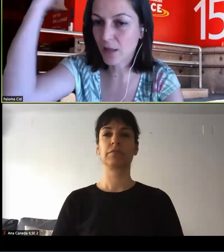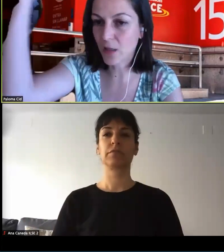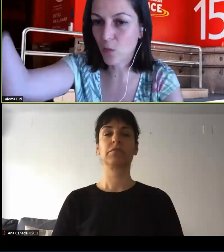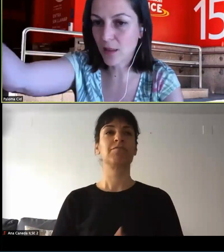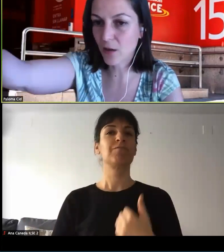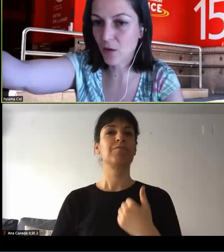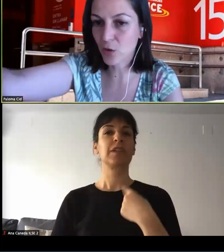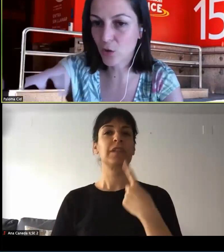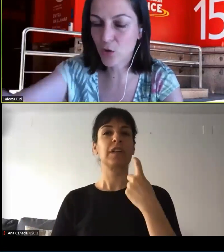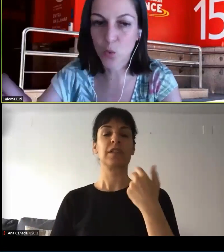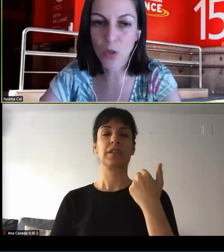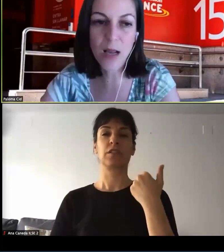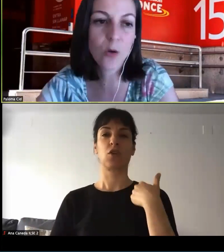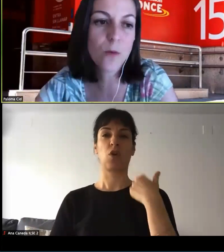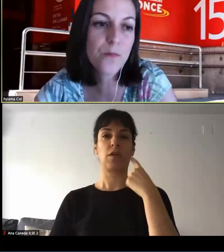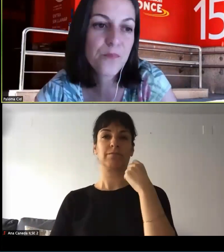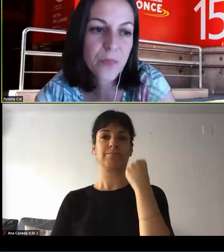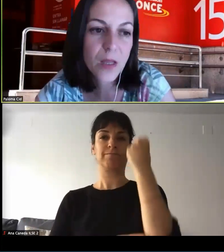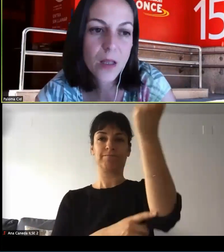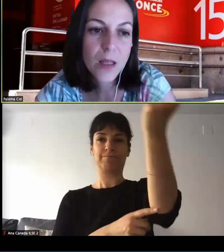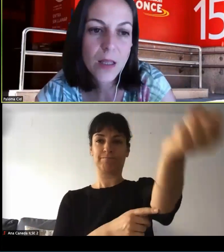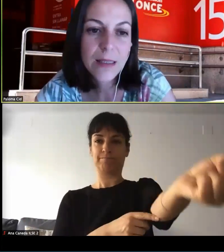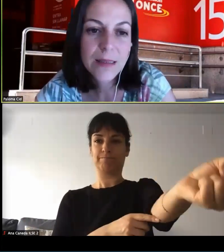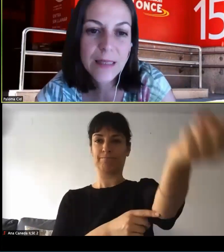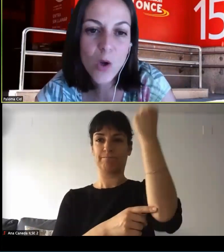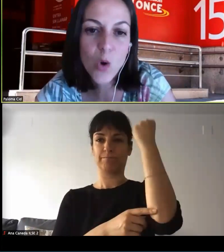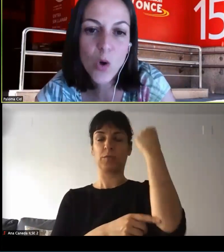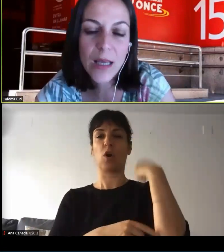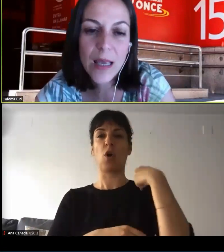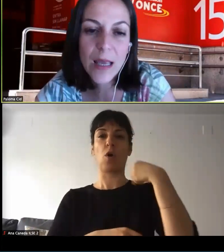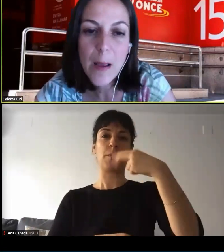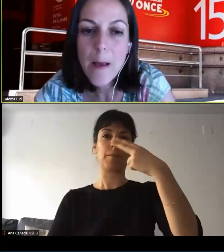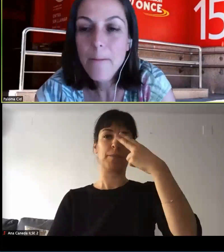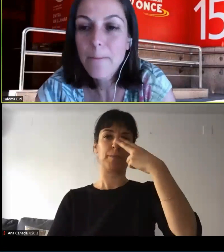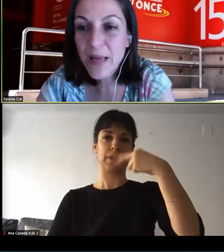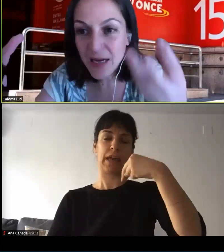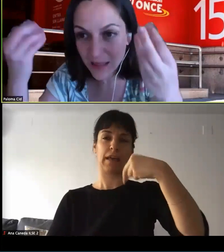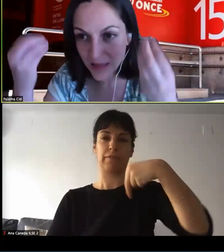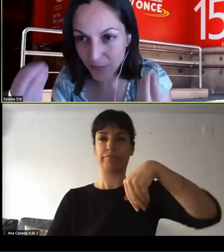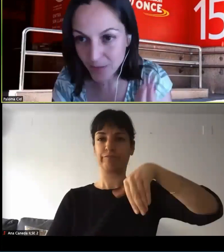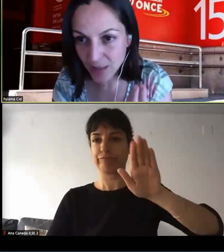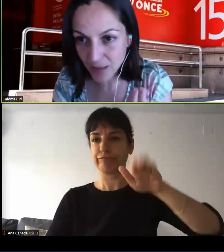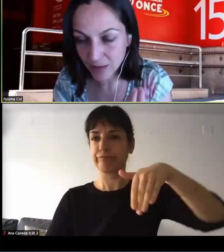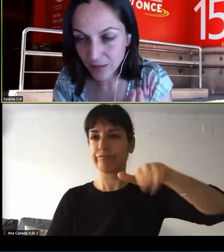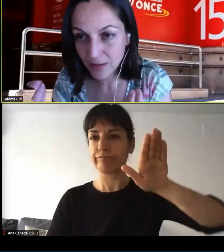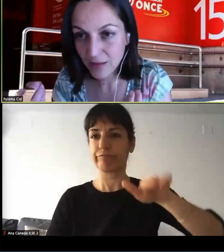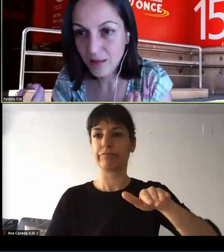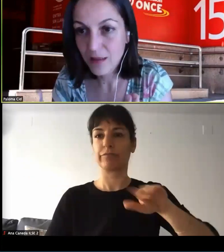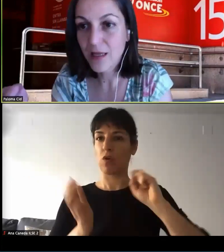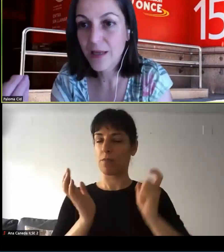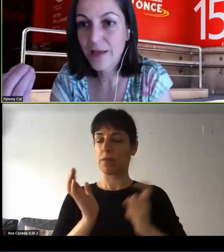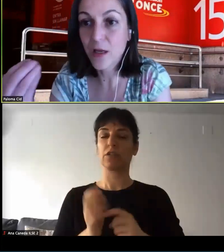una articulación en todo su rango, tengo que percibir